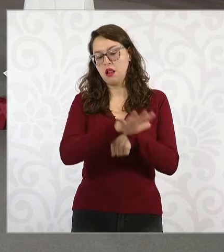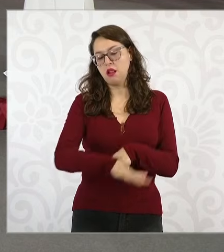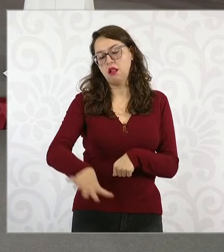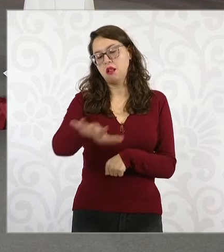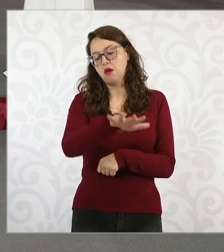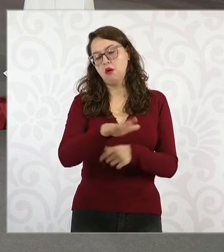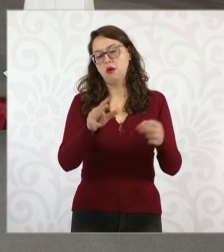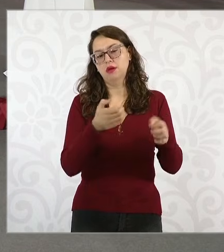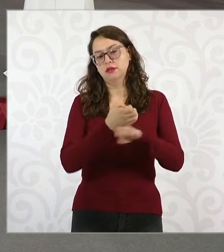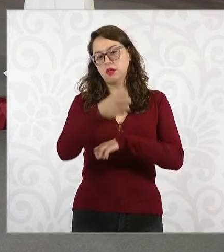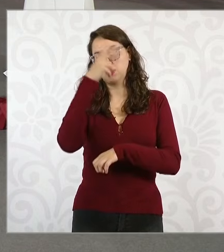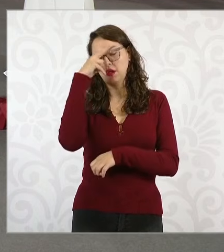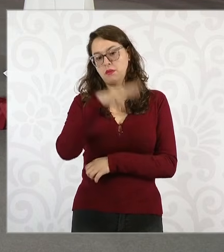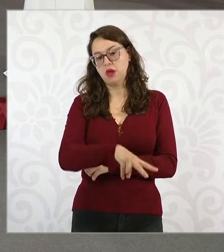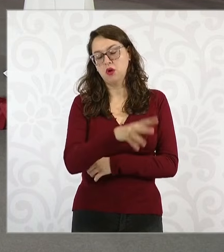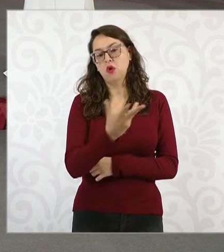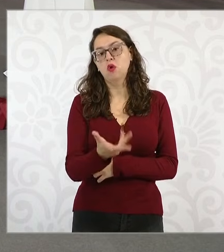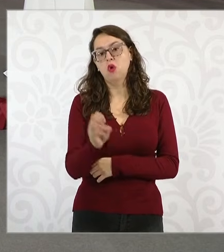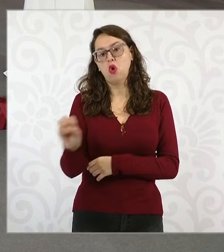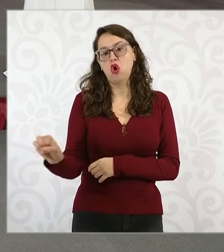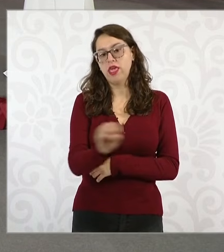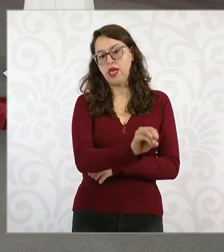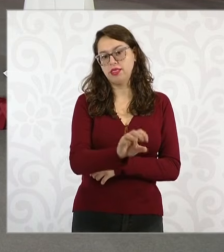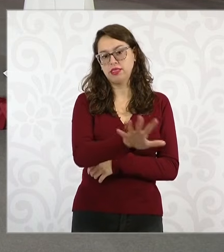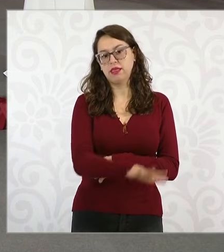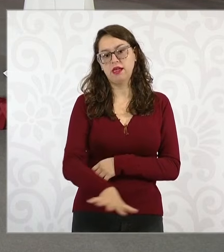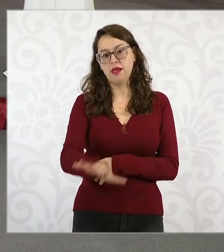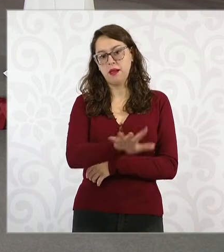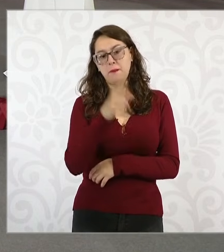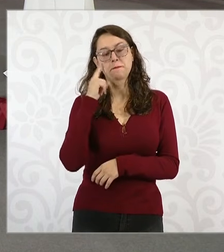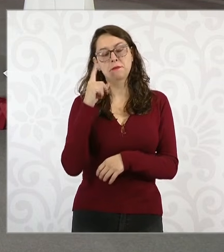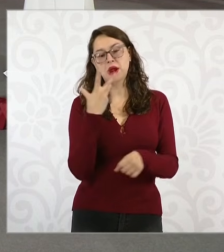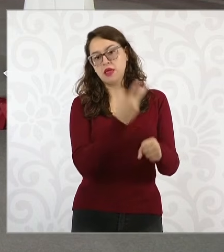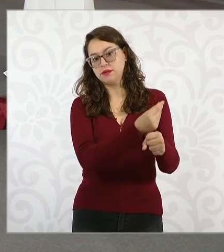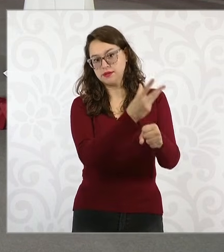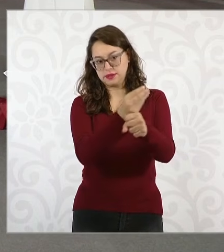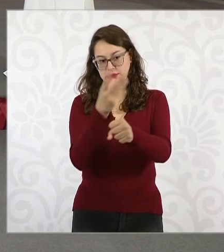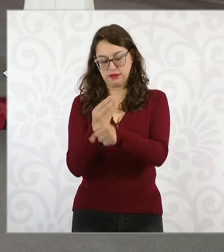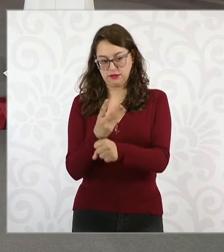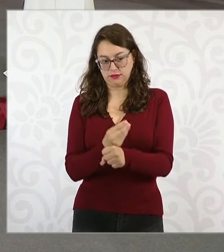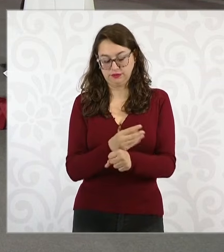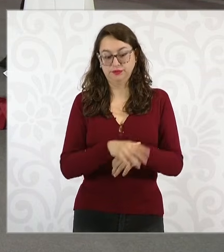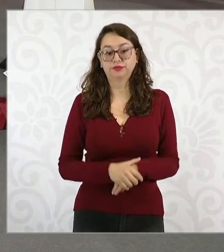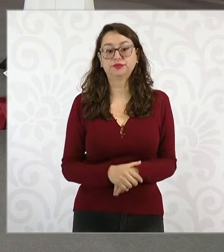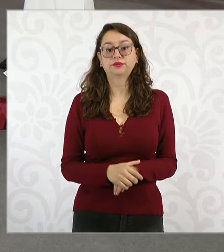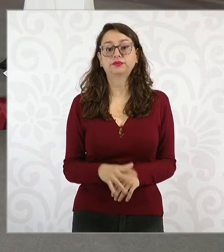favor. Bueno, este es un proyecto que